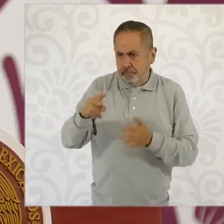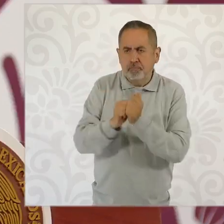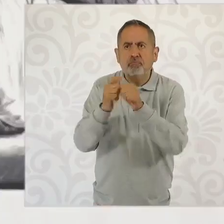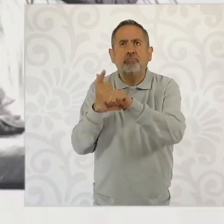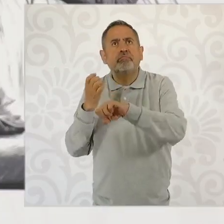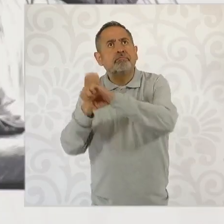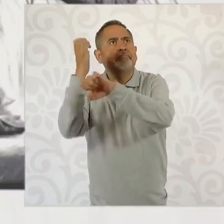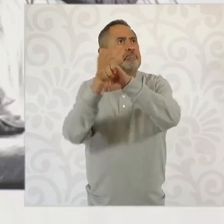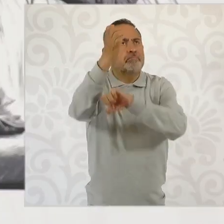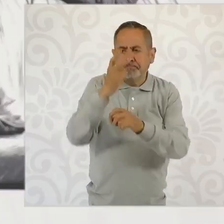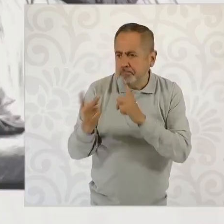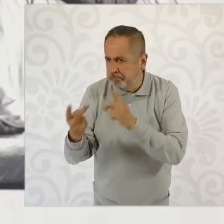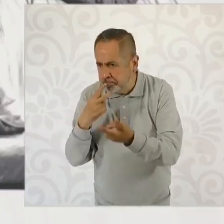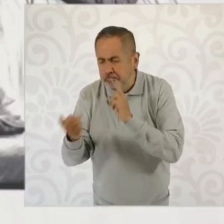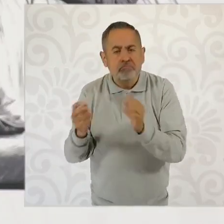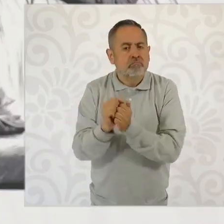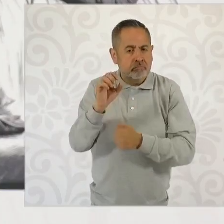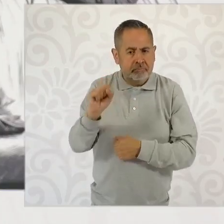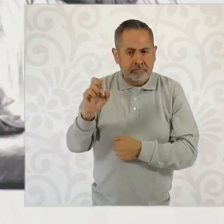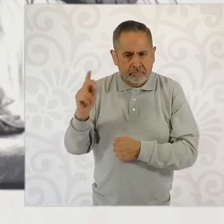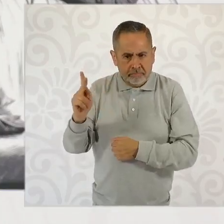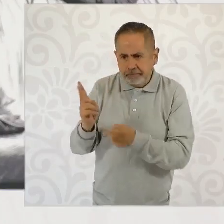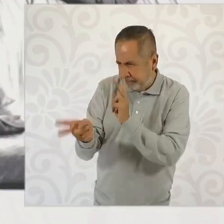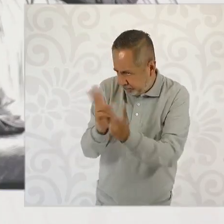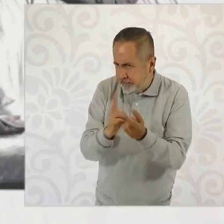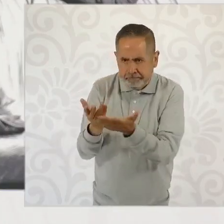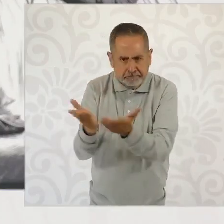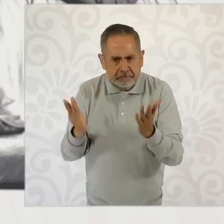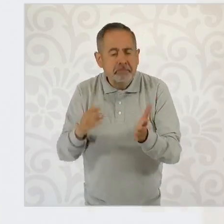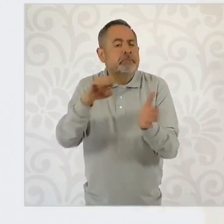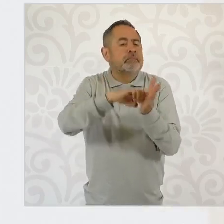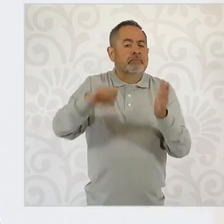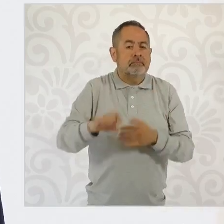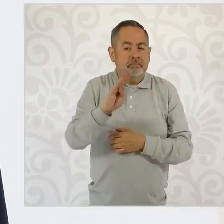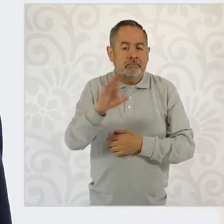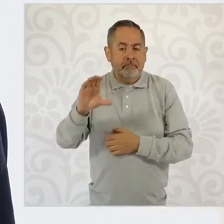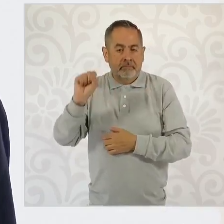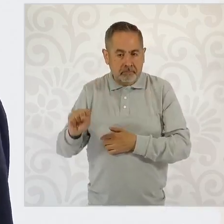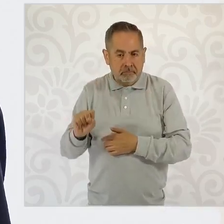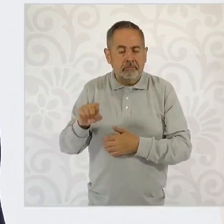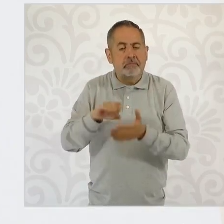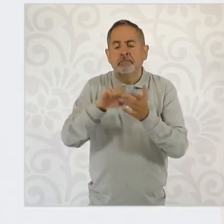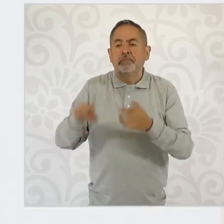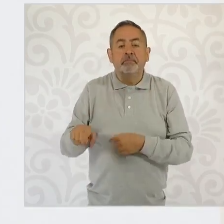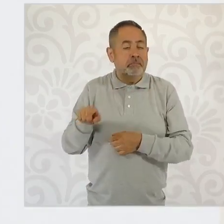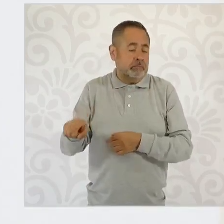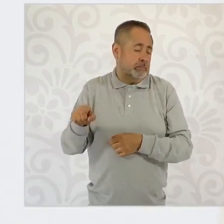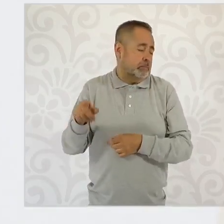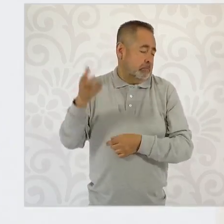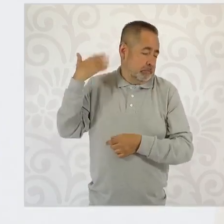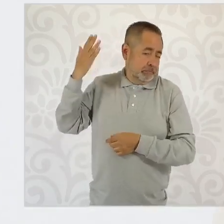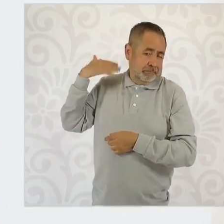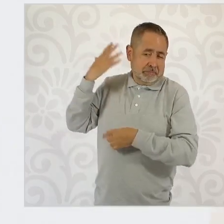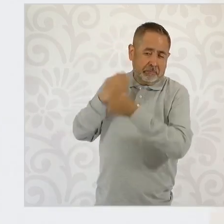gobiernos estatales, con apoyo de la Secretaría de Educación Pública. Por ejemplo, en Baja California Sur, que durante mucho tiempo